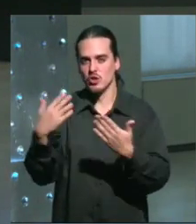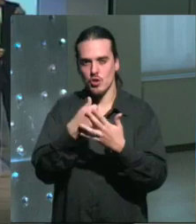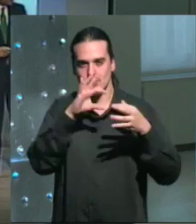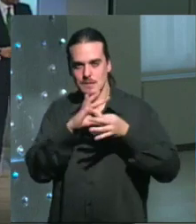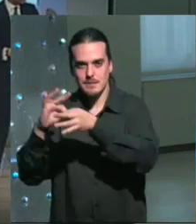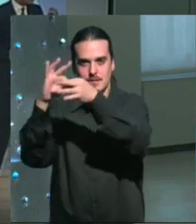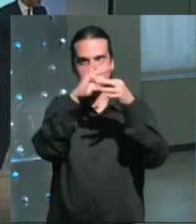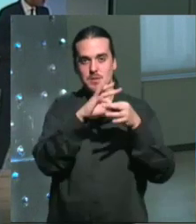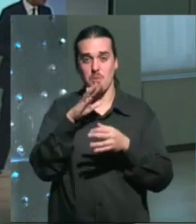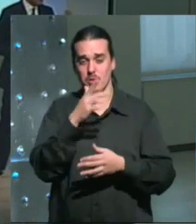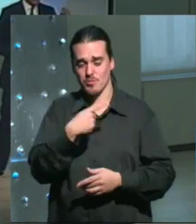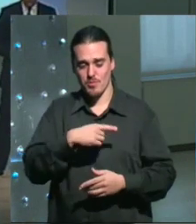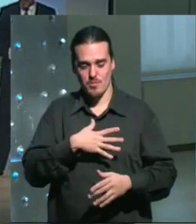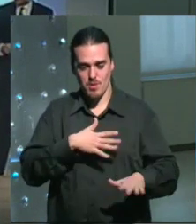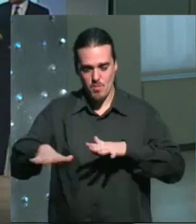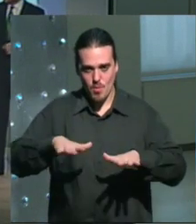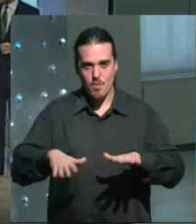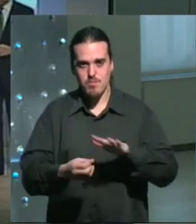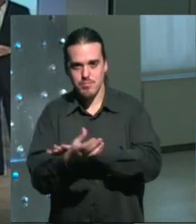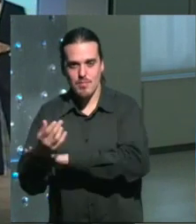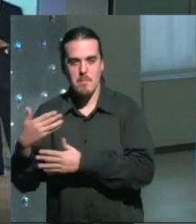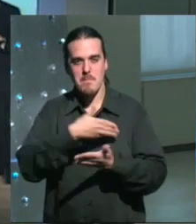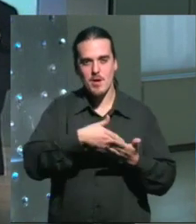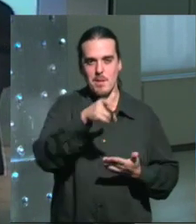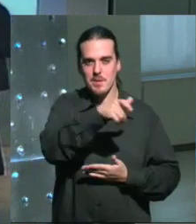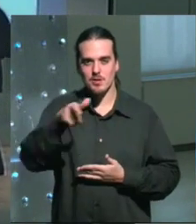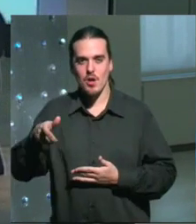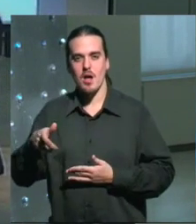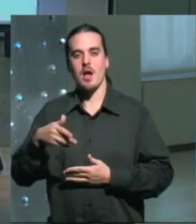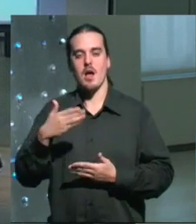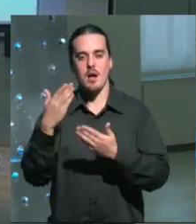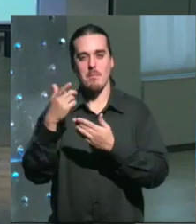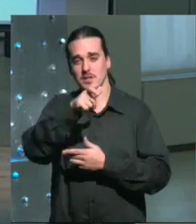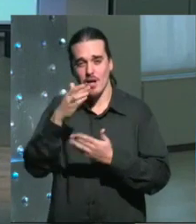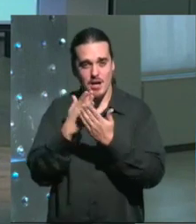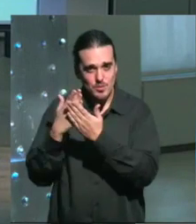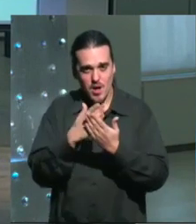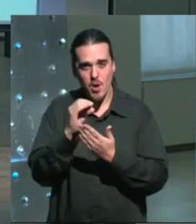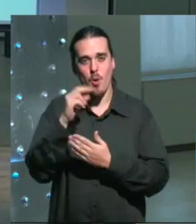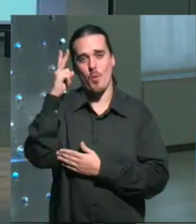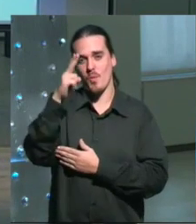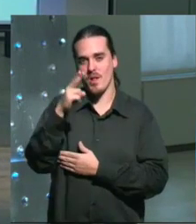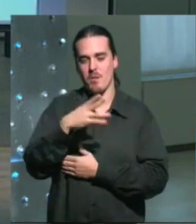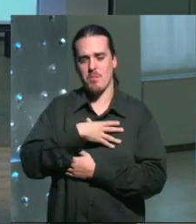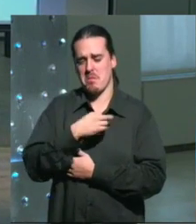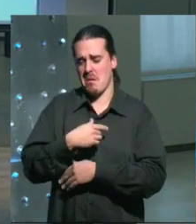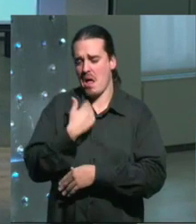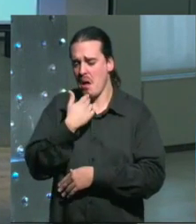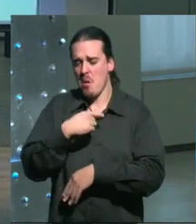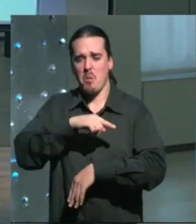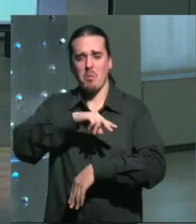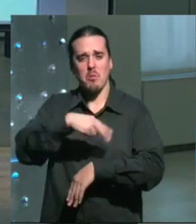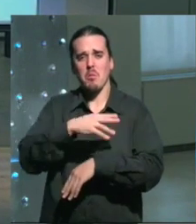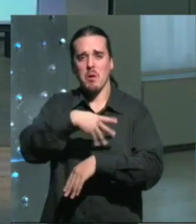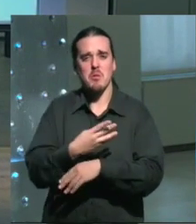millones de personas, voluntarios, estudiantes, jubilados, personas que tenían 4 o 5 horas en un día para ayudarte en una campaña en Colorado, en